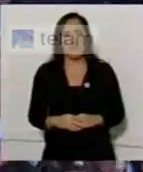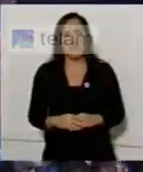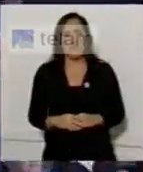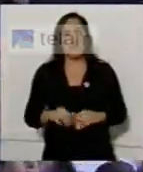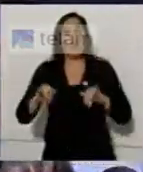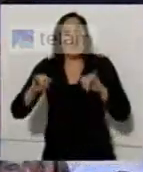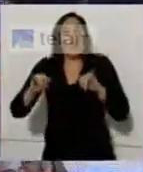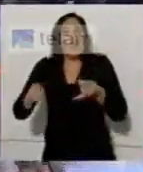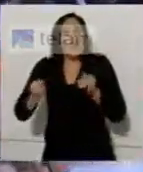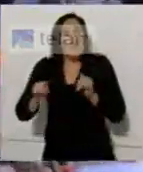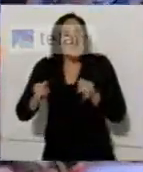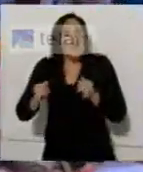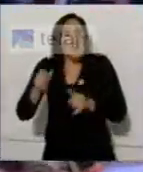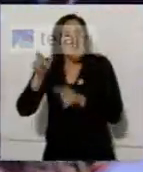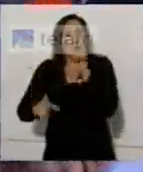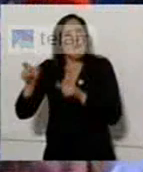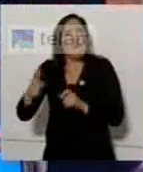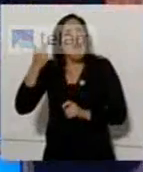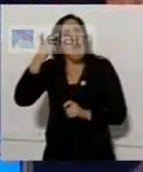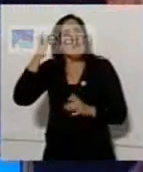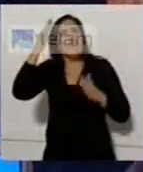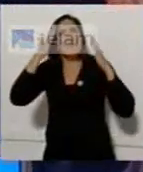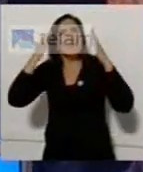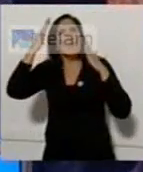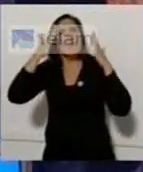Jóvenes con ideales,